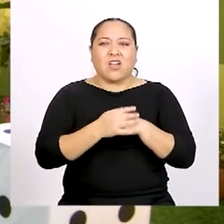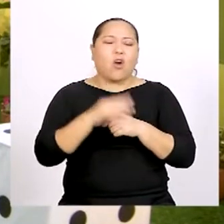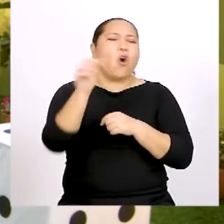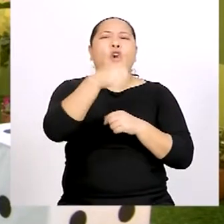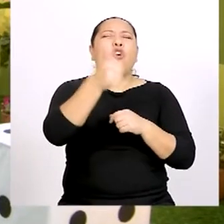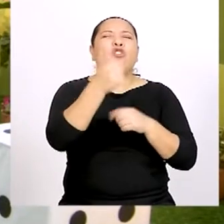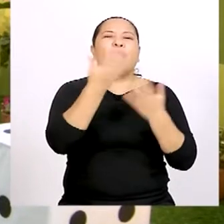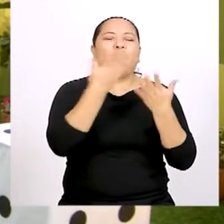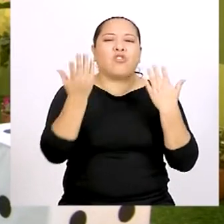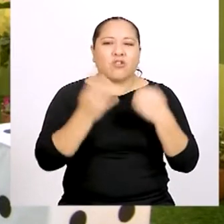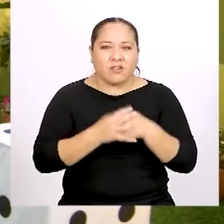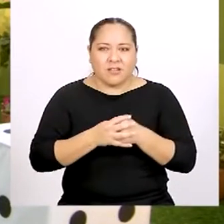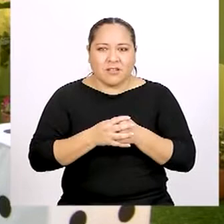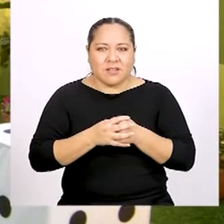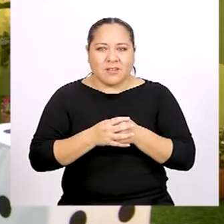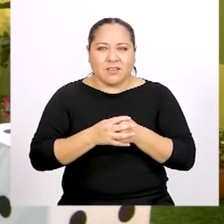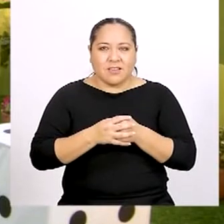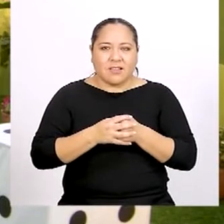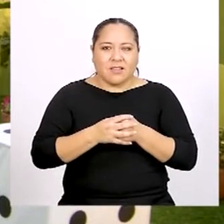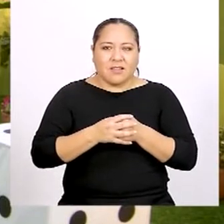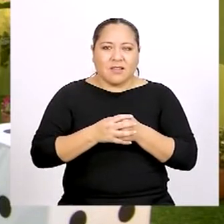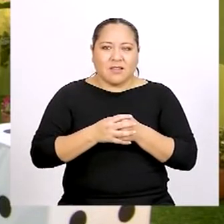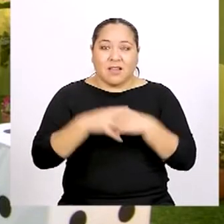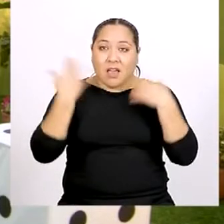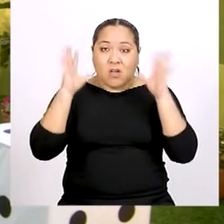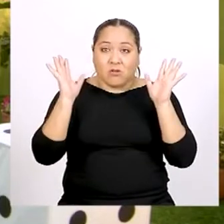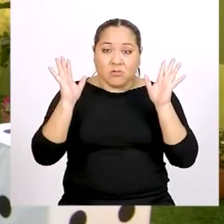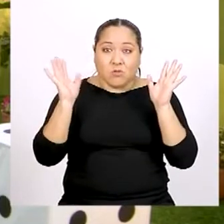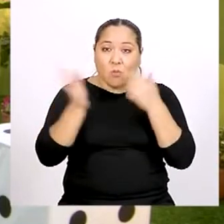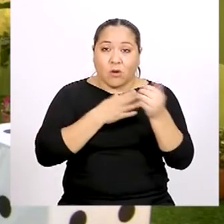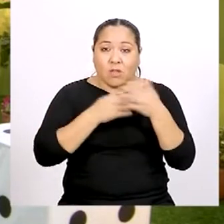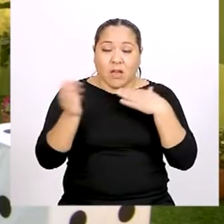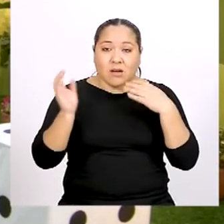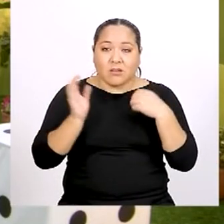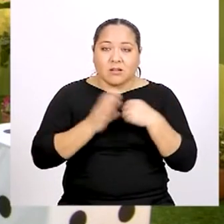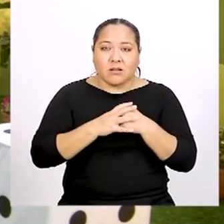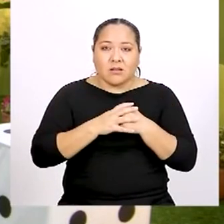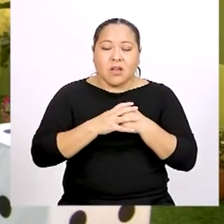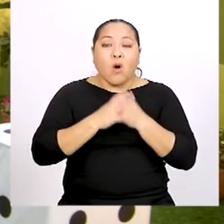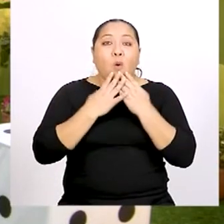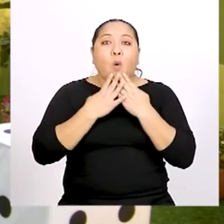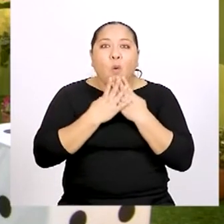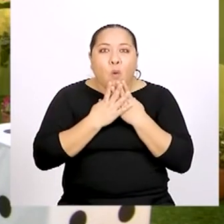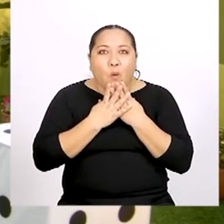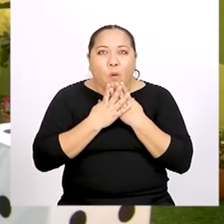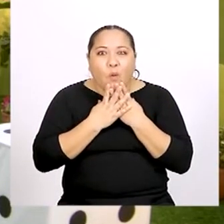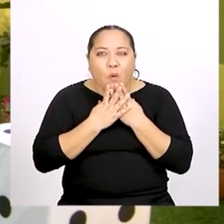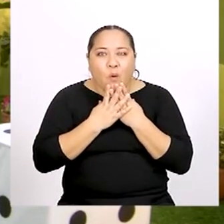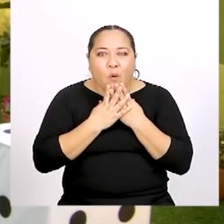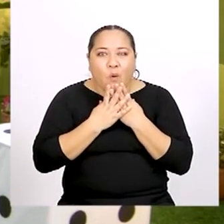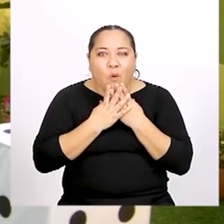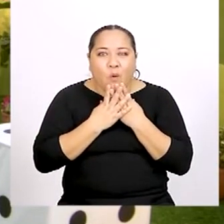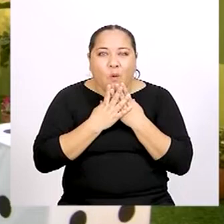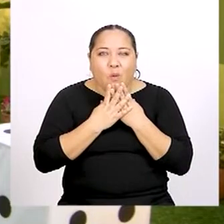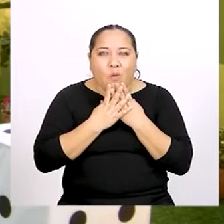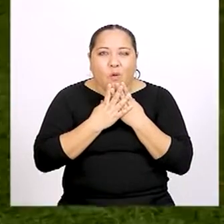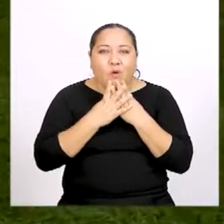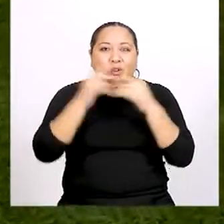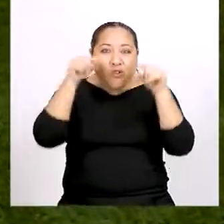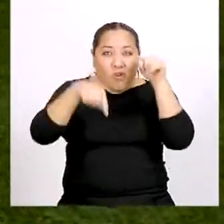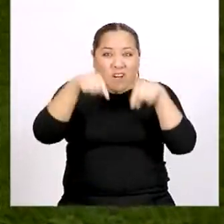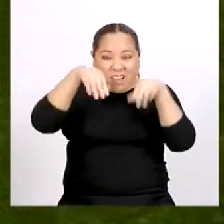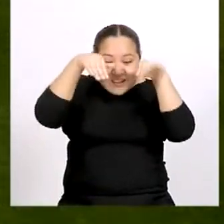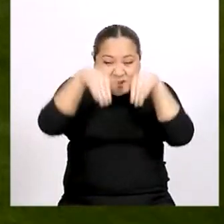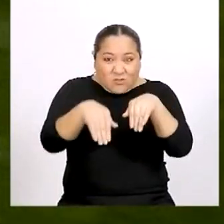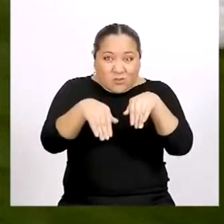¡Salió girar! Vamos a probar otro. Vamos a probar otro, a ver. Ya, ahora sí, lo que salga, ¿eh? ¡Oh!